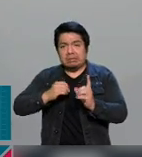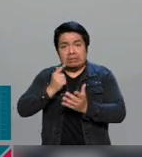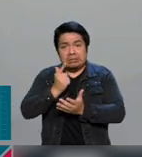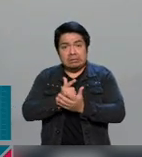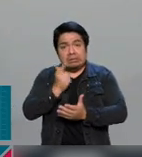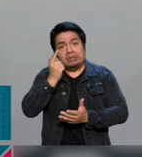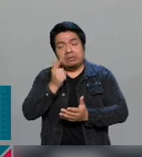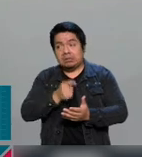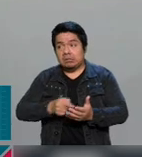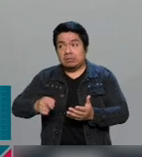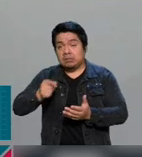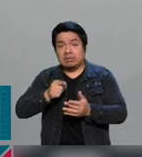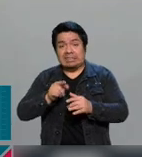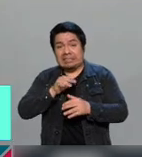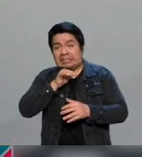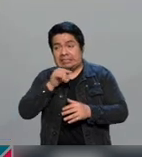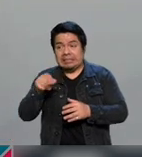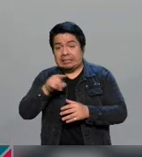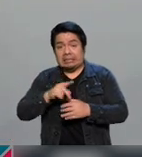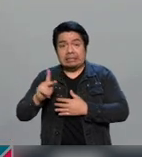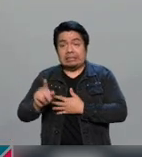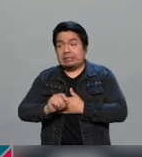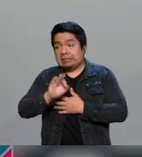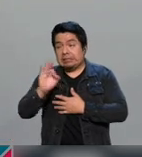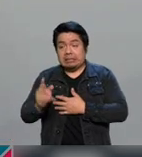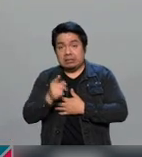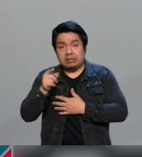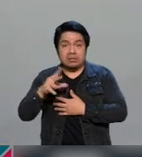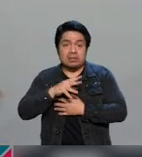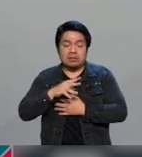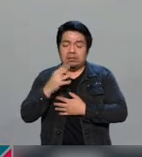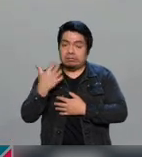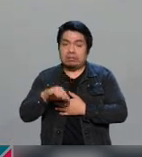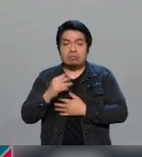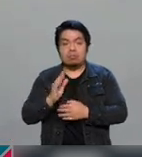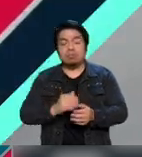de que está plagada la reforma.